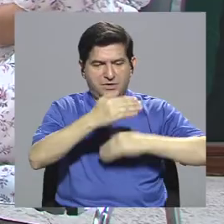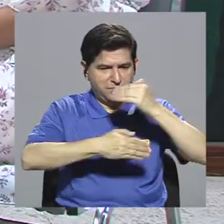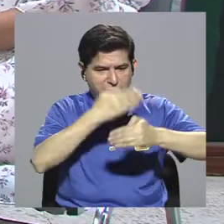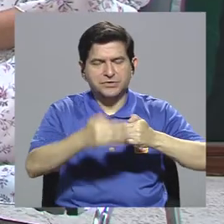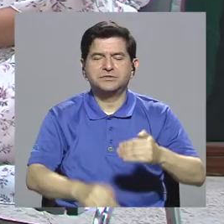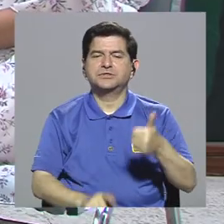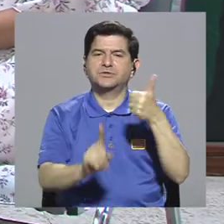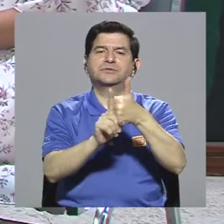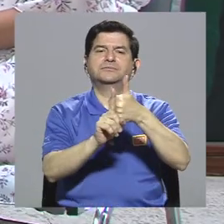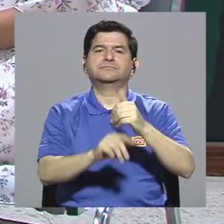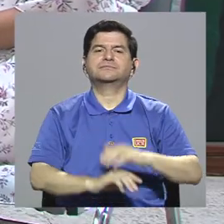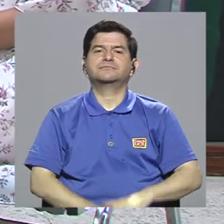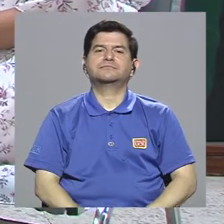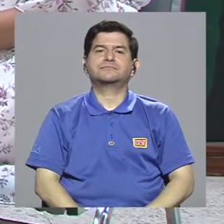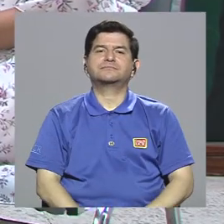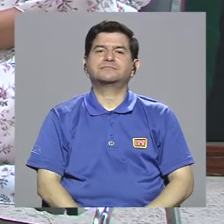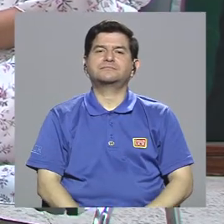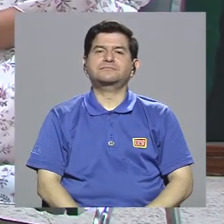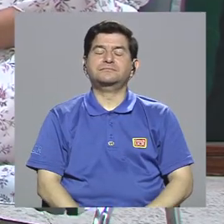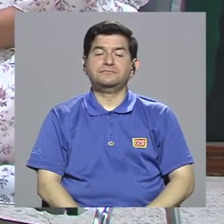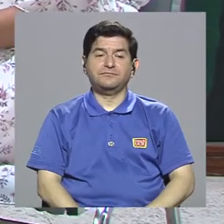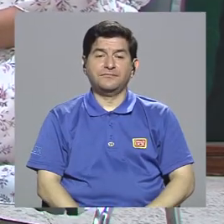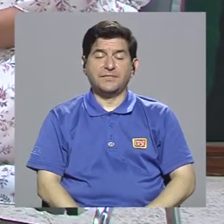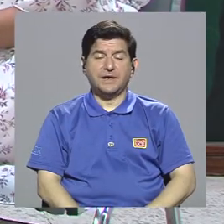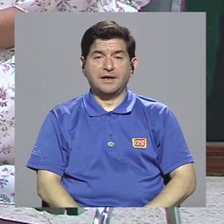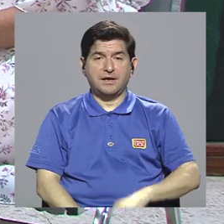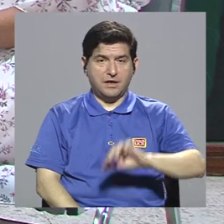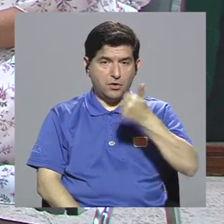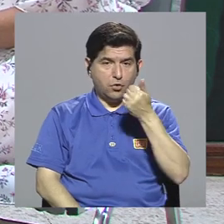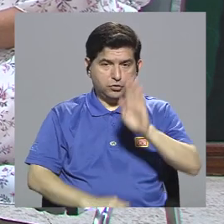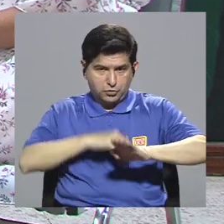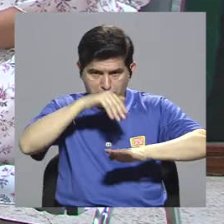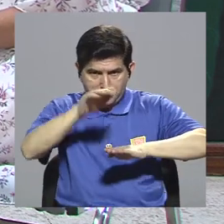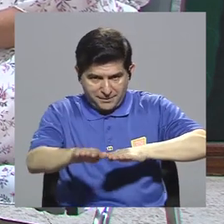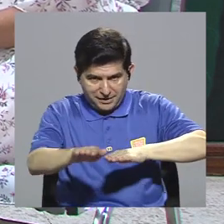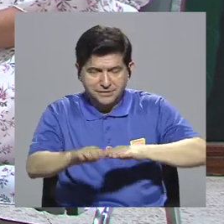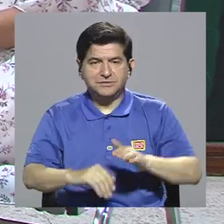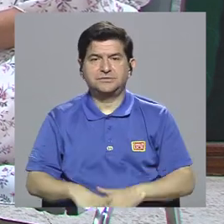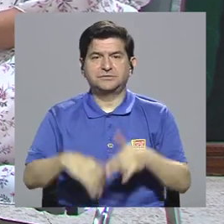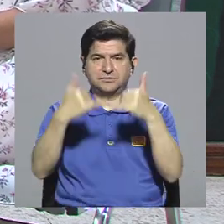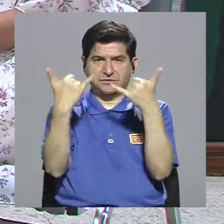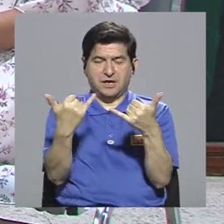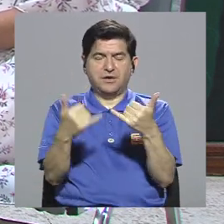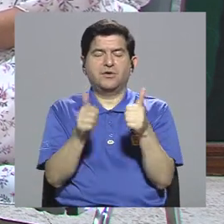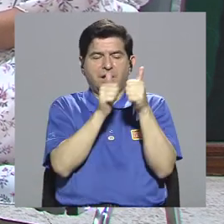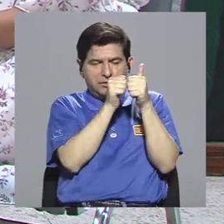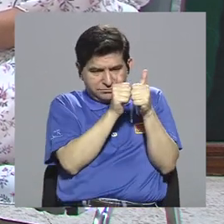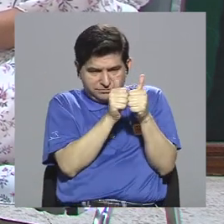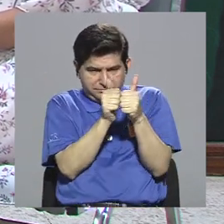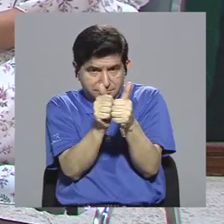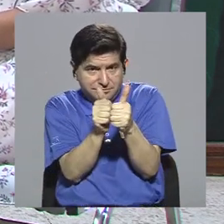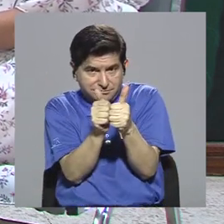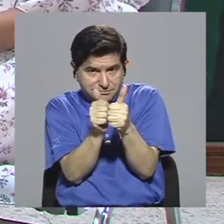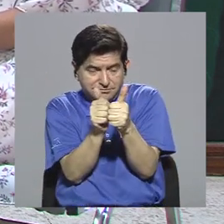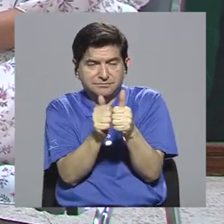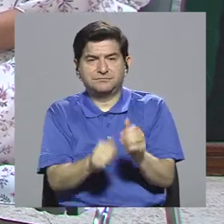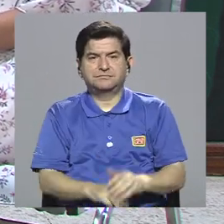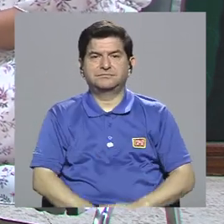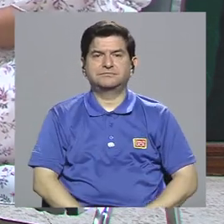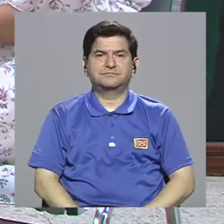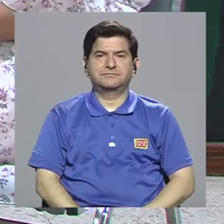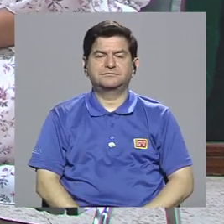Y este otro paso, que es precisamente esto, el acompañamiento,